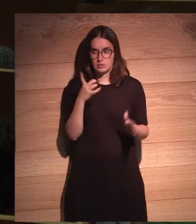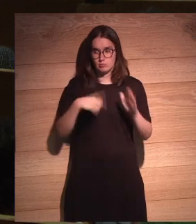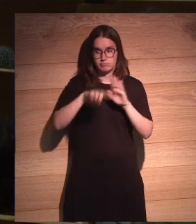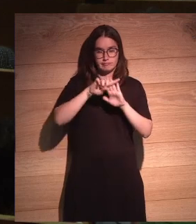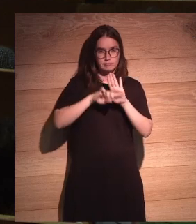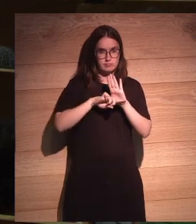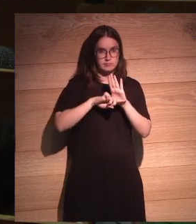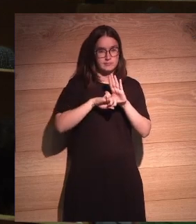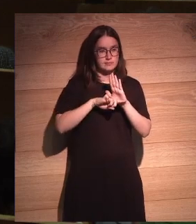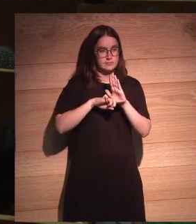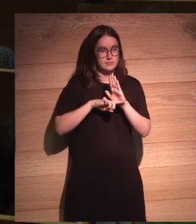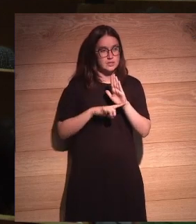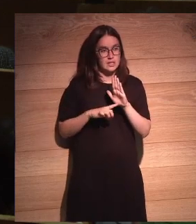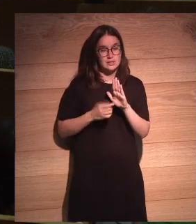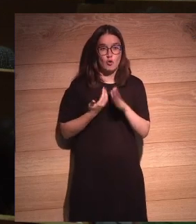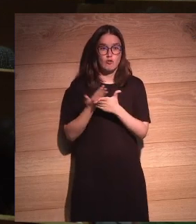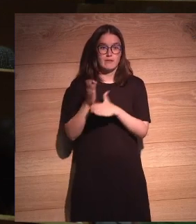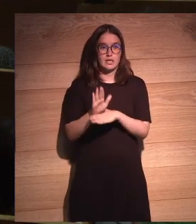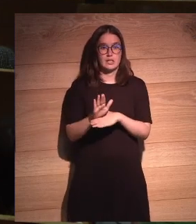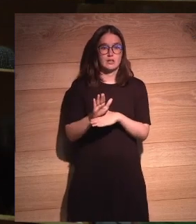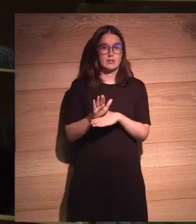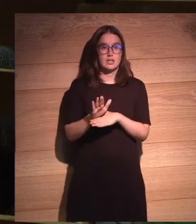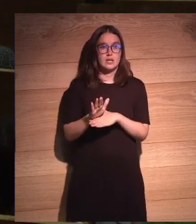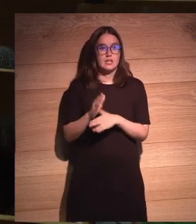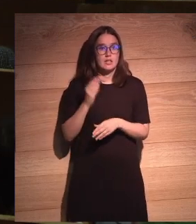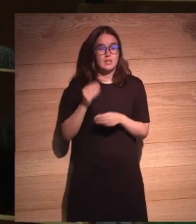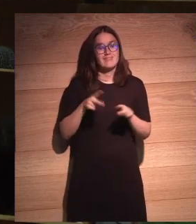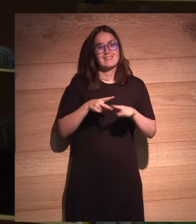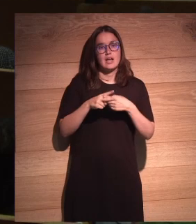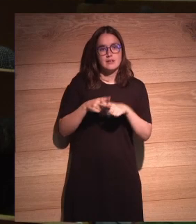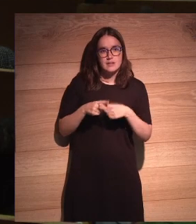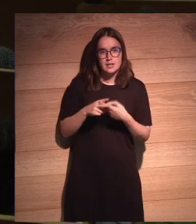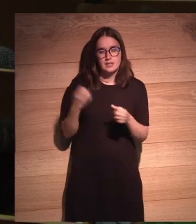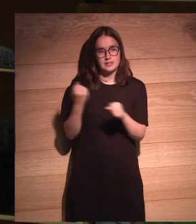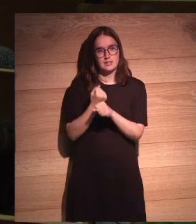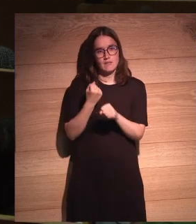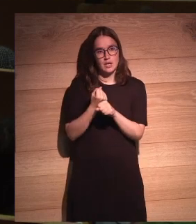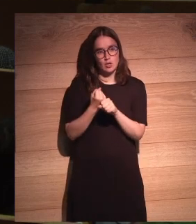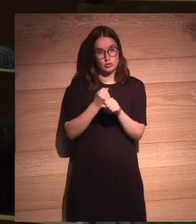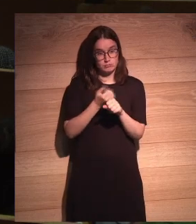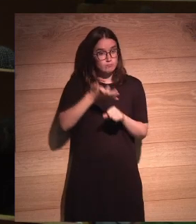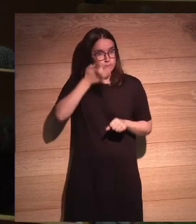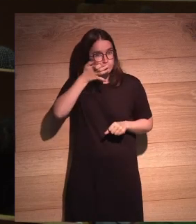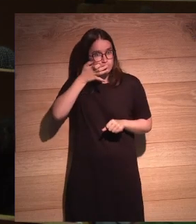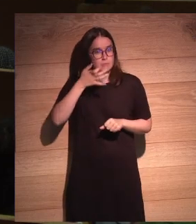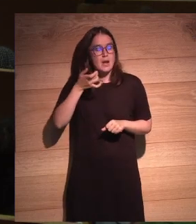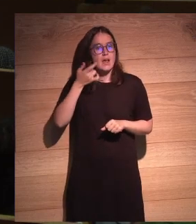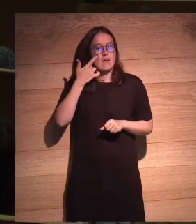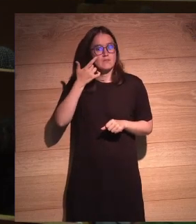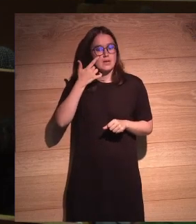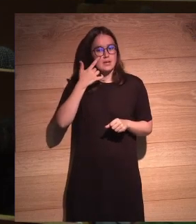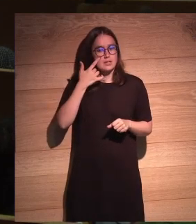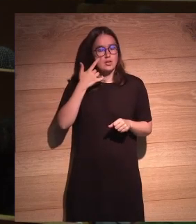apuntaran a esta oferta, hicimos con ellos una serie de talleres y de trabajos en terreno para ver el grado